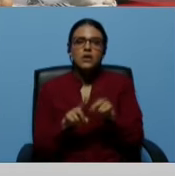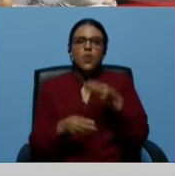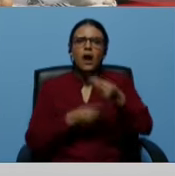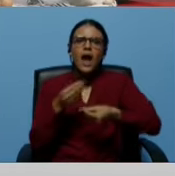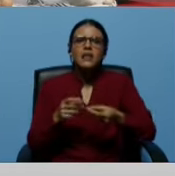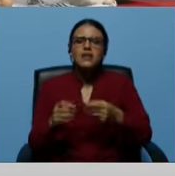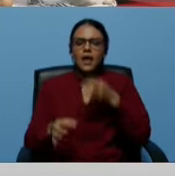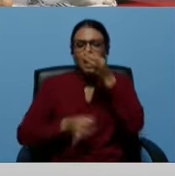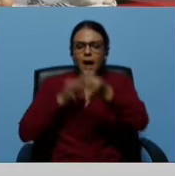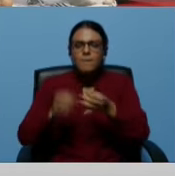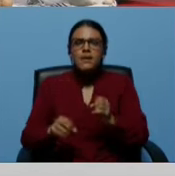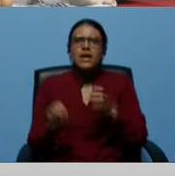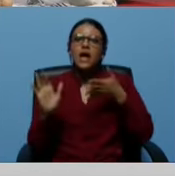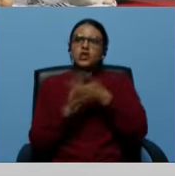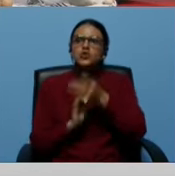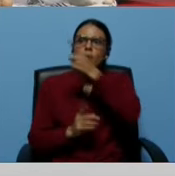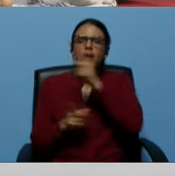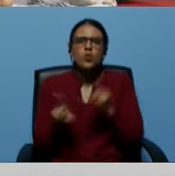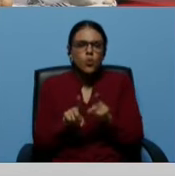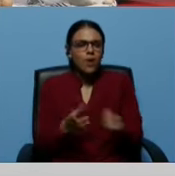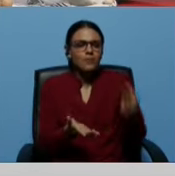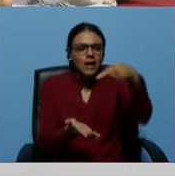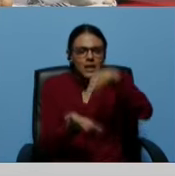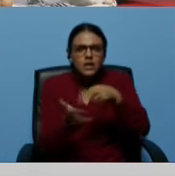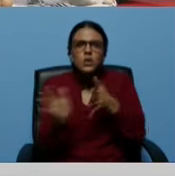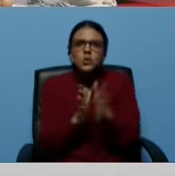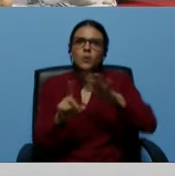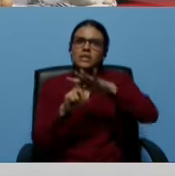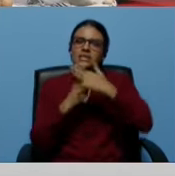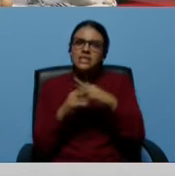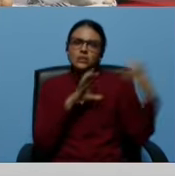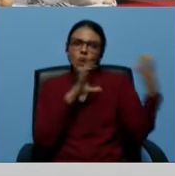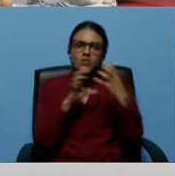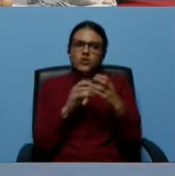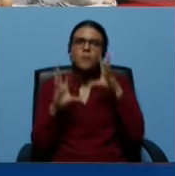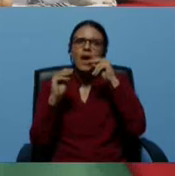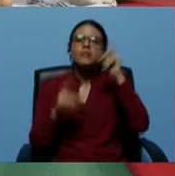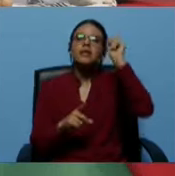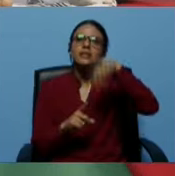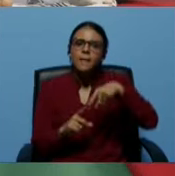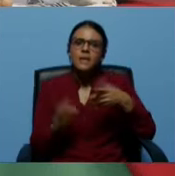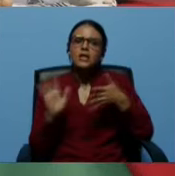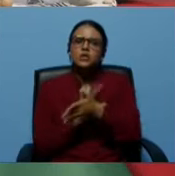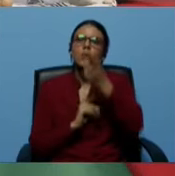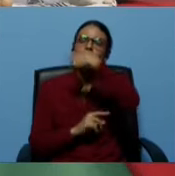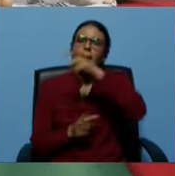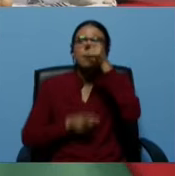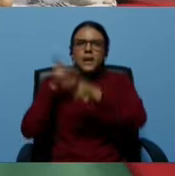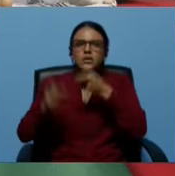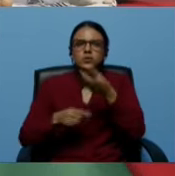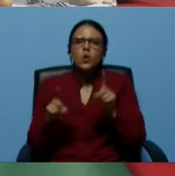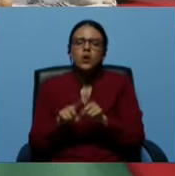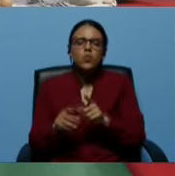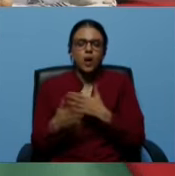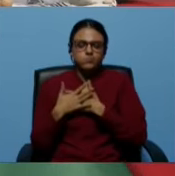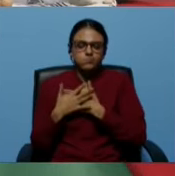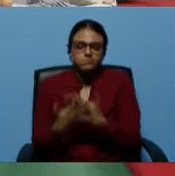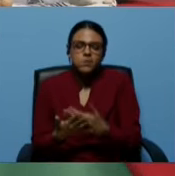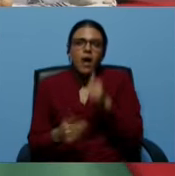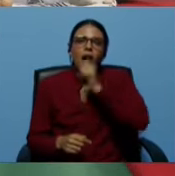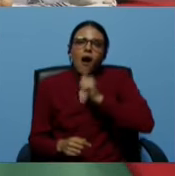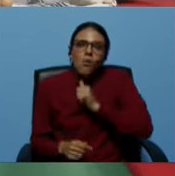hablar de la resistencia del pueblo palestino, hablar de la sororidad de ese pueblo, de